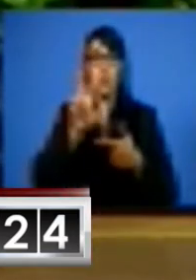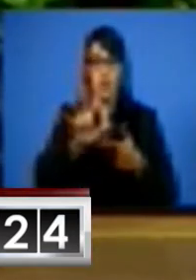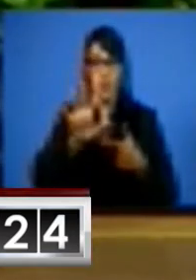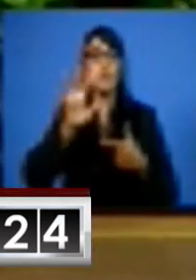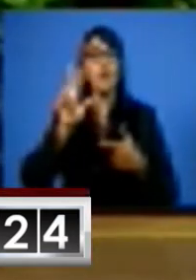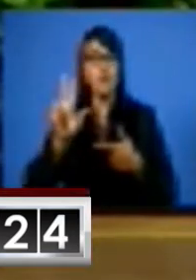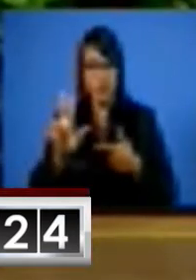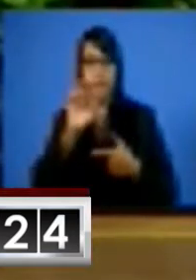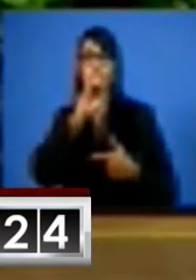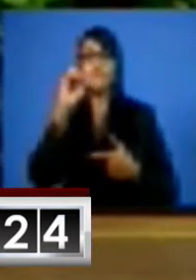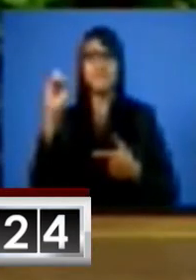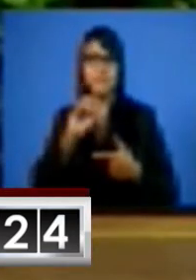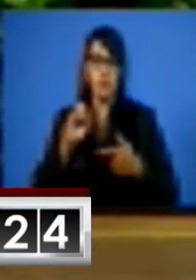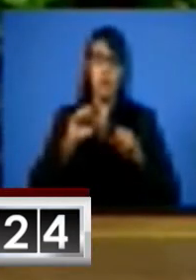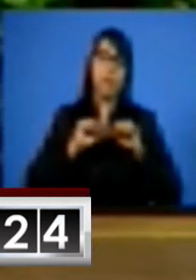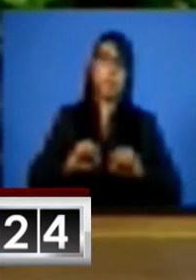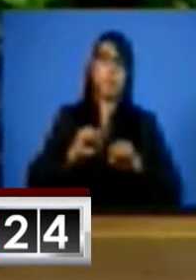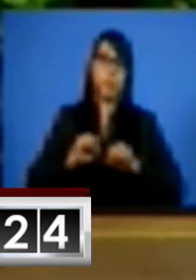homicidios